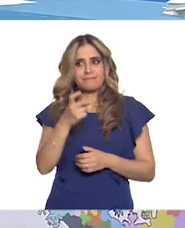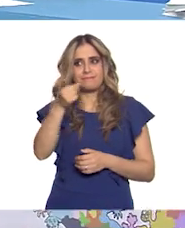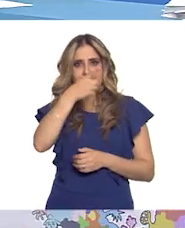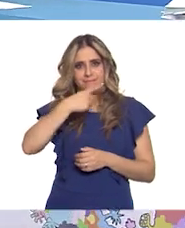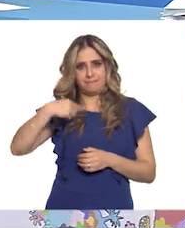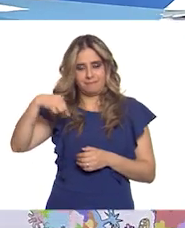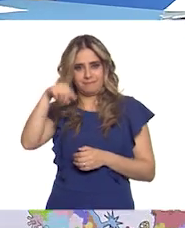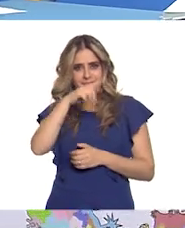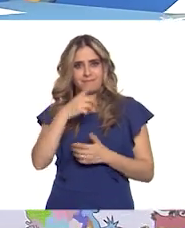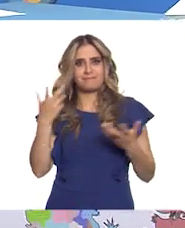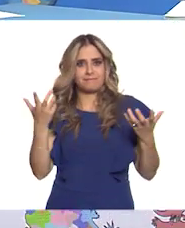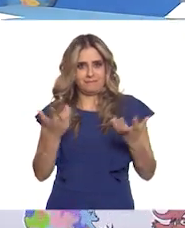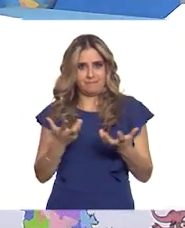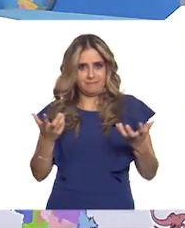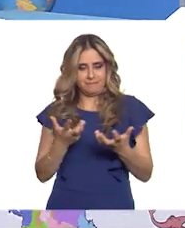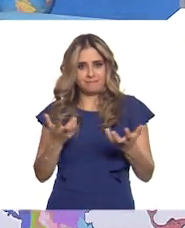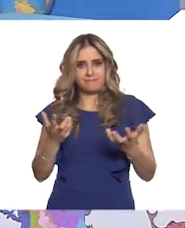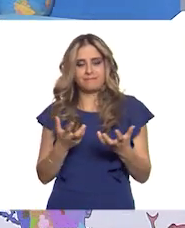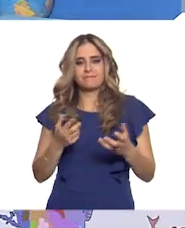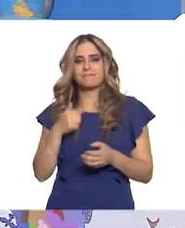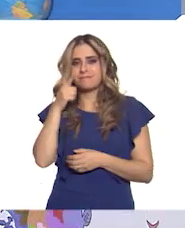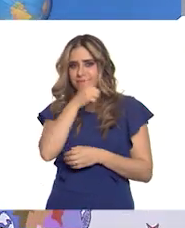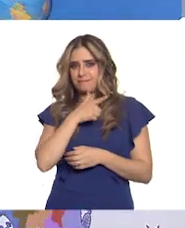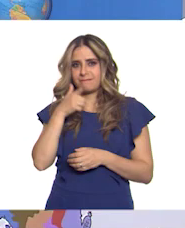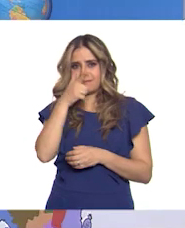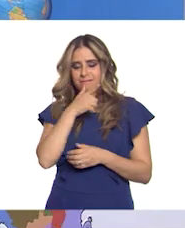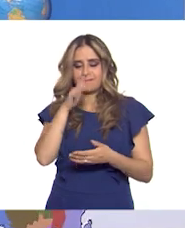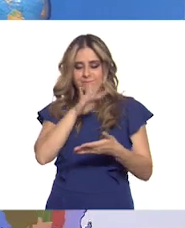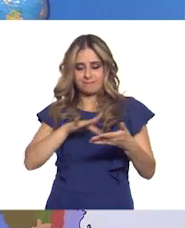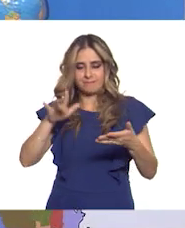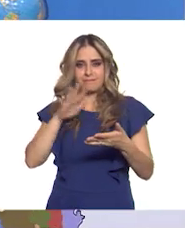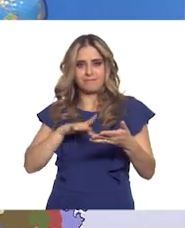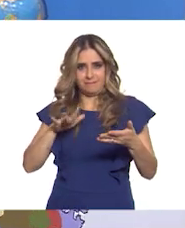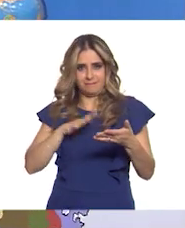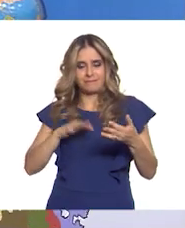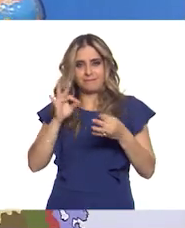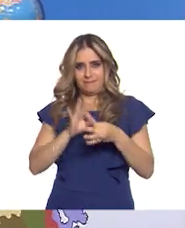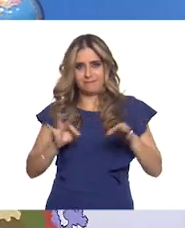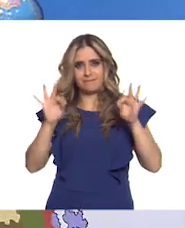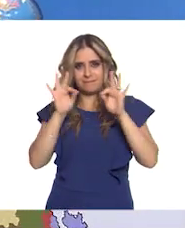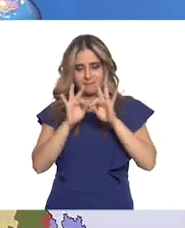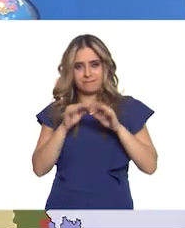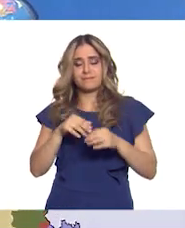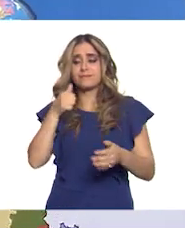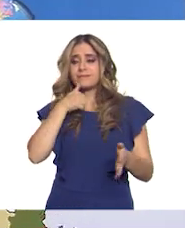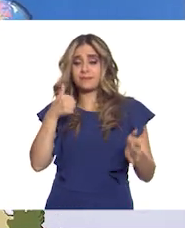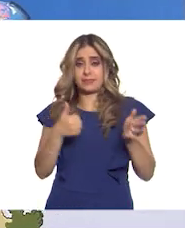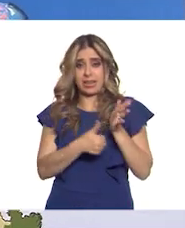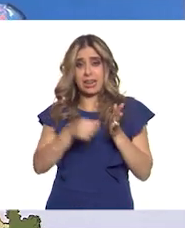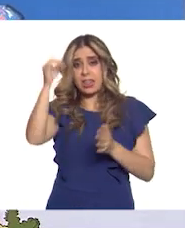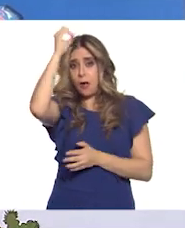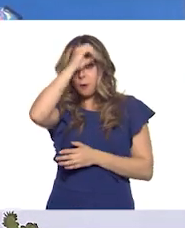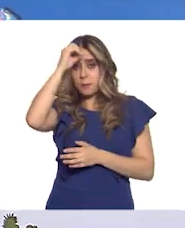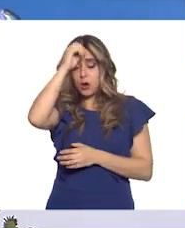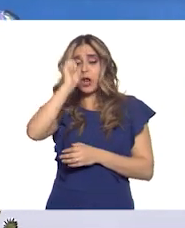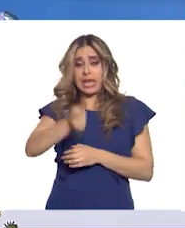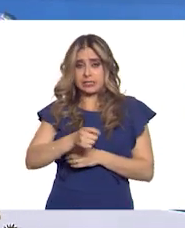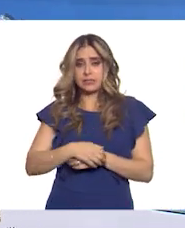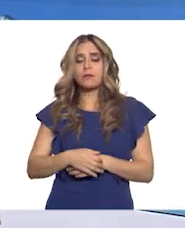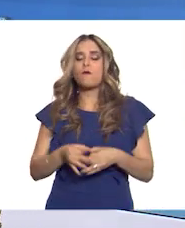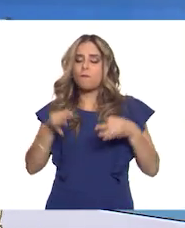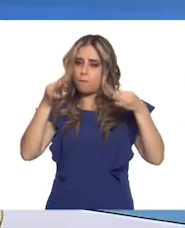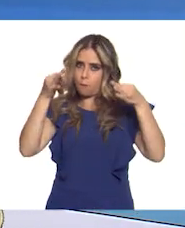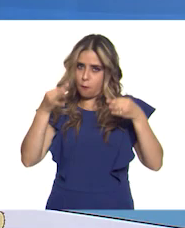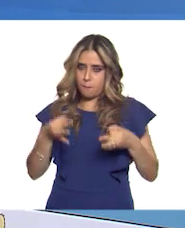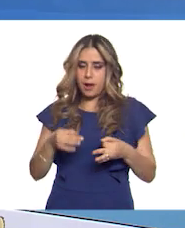tocado en el desarrollo de esta práctica social del lenguaje. El primero es que una carta de opinión es algo formal, donde tenemos